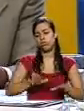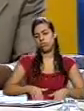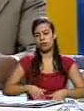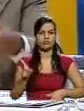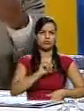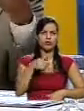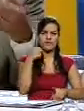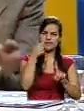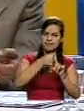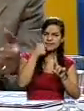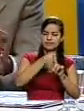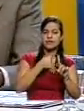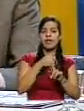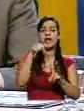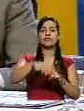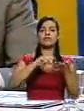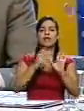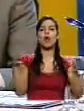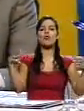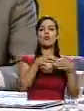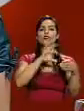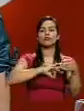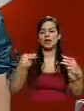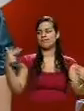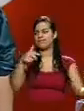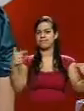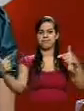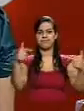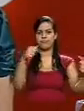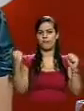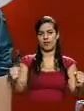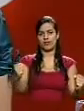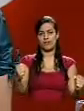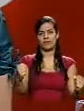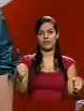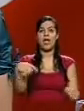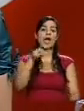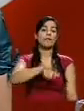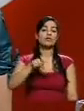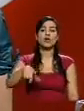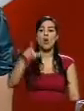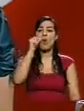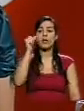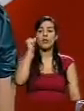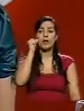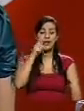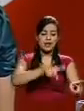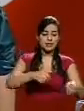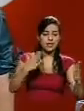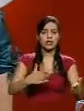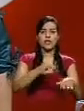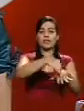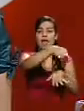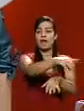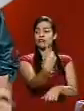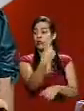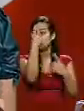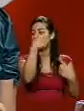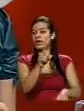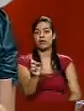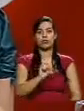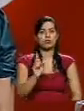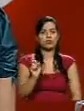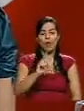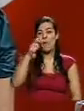lo que llamamos la lucha de clase, hermano. Y no pueden estar nuestros campesinos y campesinas en esta lucha solo. Es la lucha del